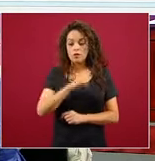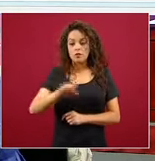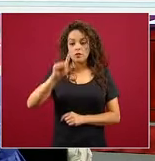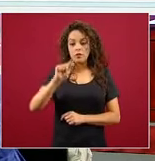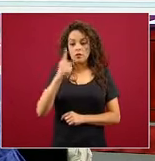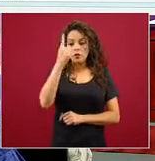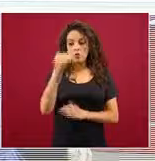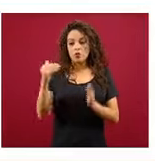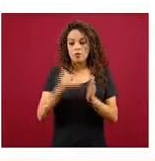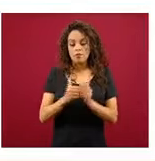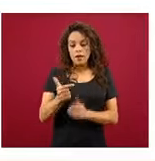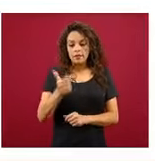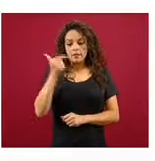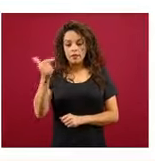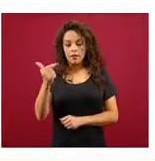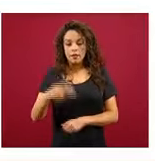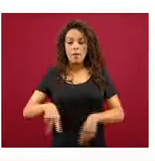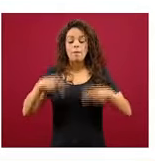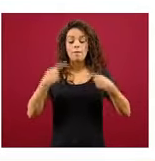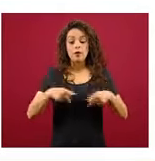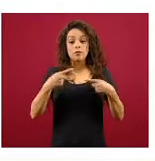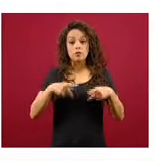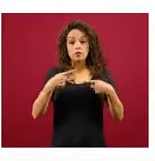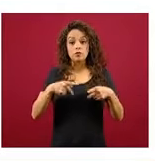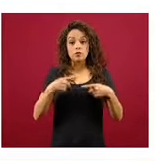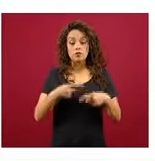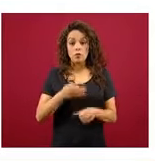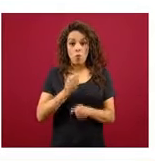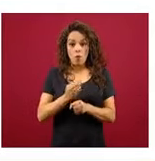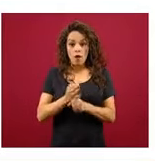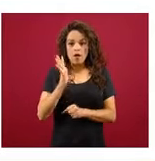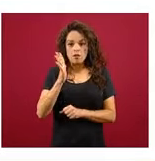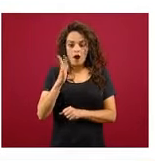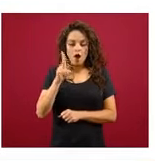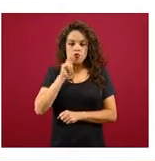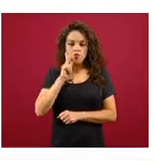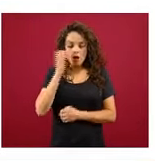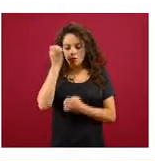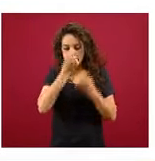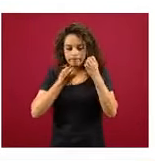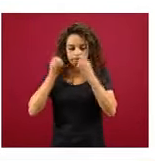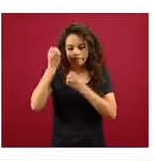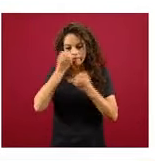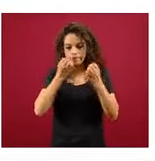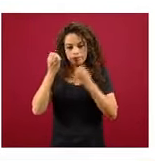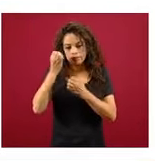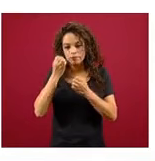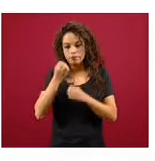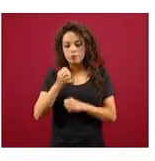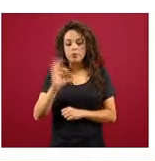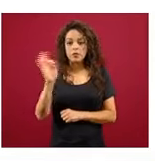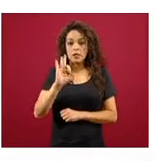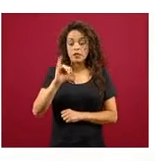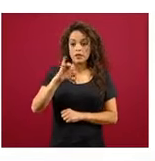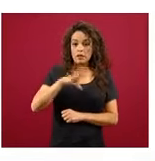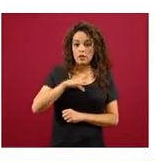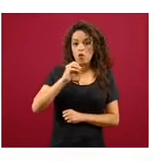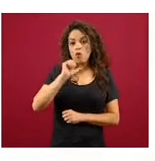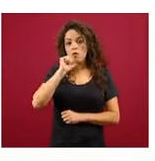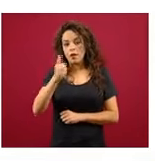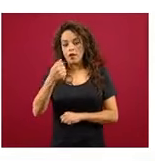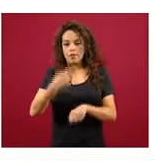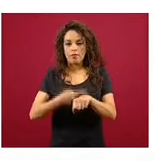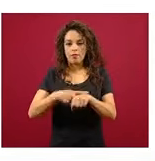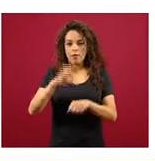1.171.007 son las personas que hasta el momento se han estudiado como casos sospechosos de COVID-19. De este grupo,